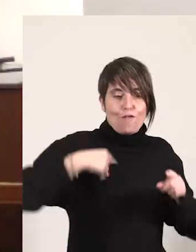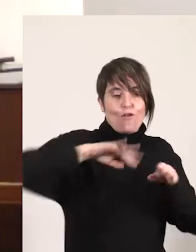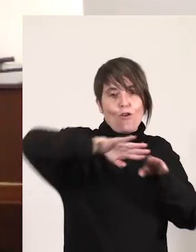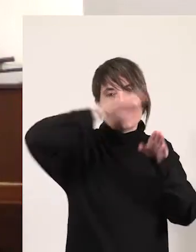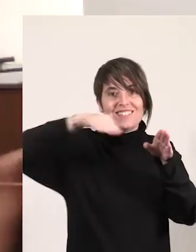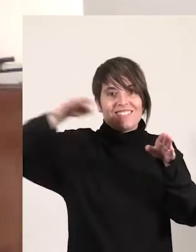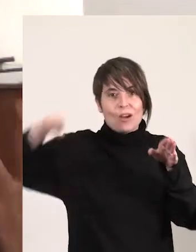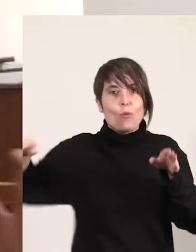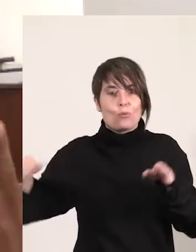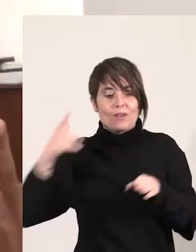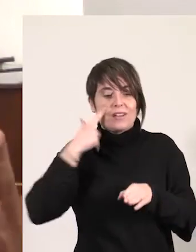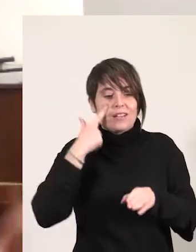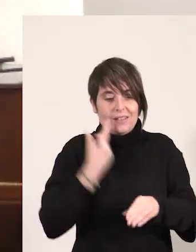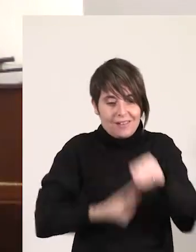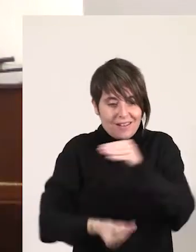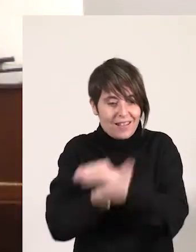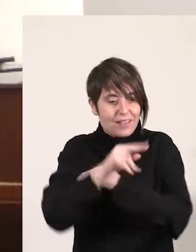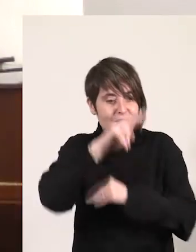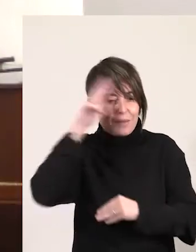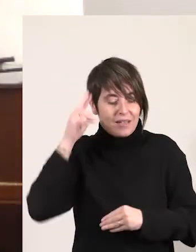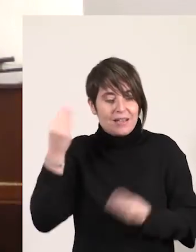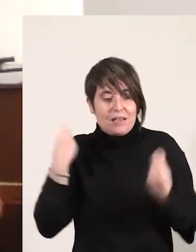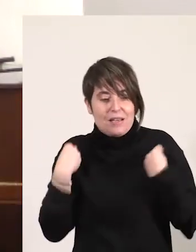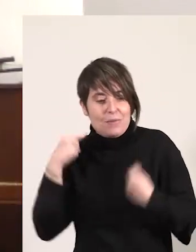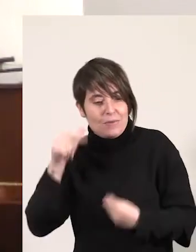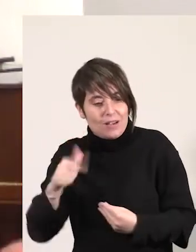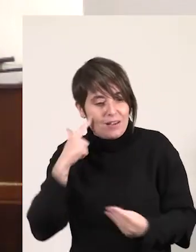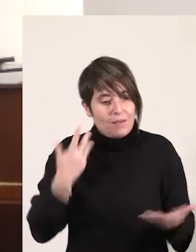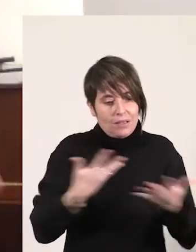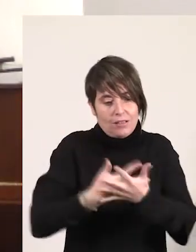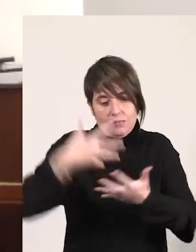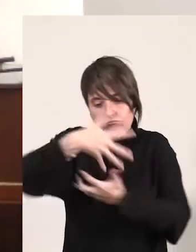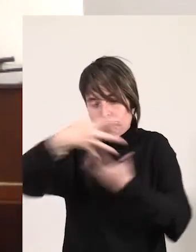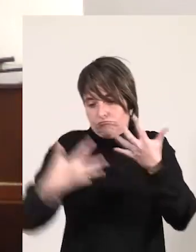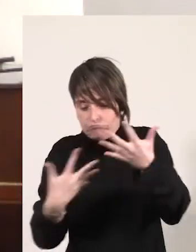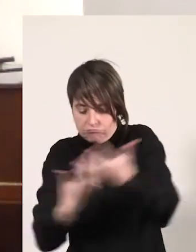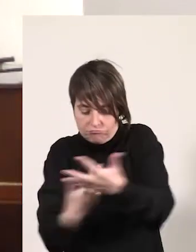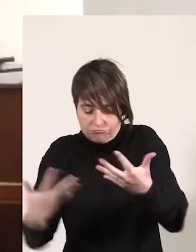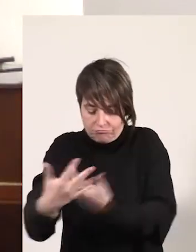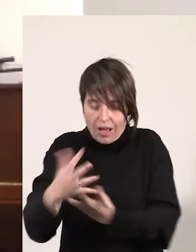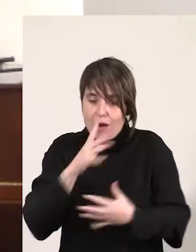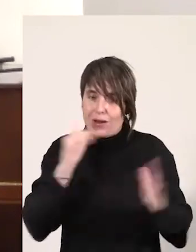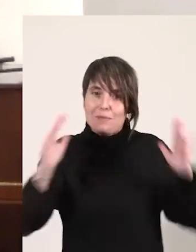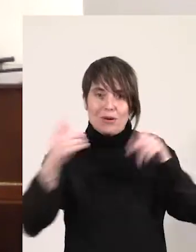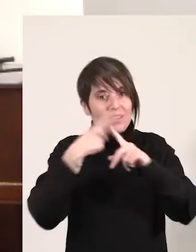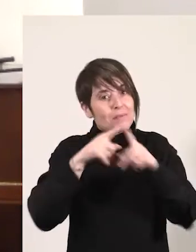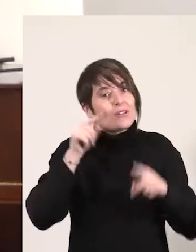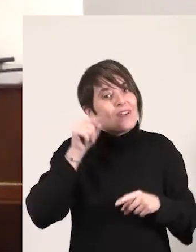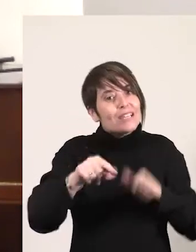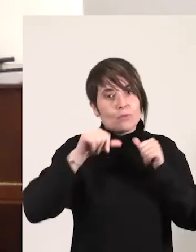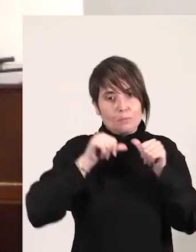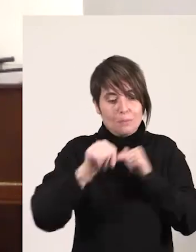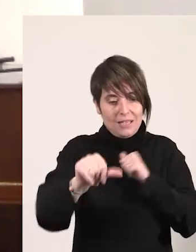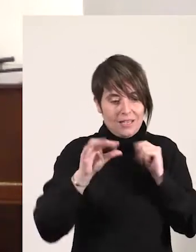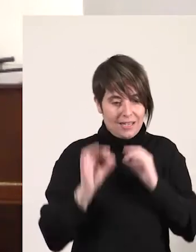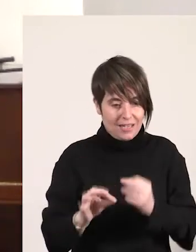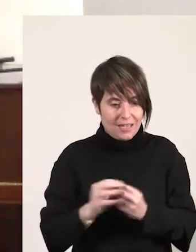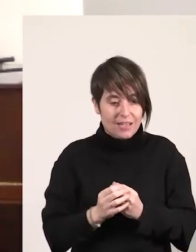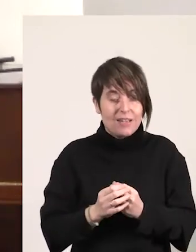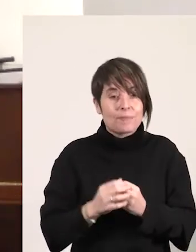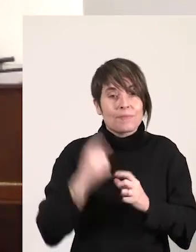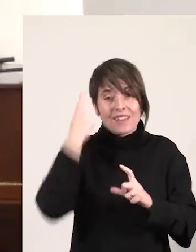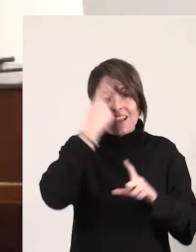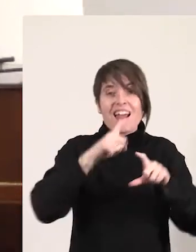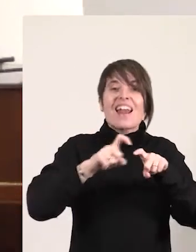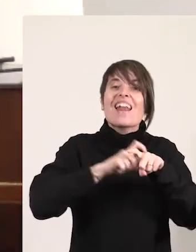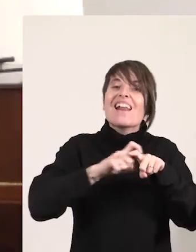ido cruzando, yo soy afrosegoviana y a partir de ahí, pues, y nacida en Madrid, que vive en Alcorcón, y a partir de ahí ya pues es como estamos en otro momento, ¿no? Pero